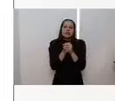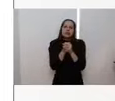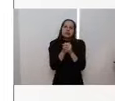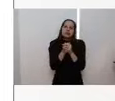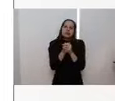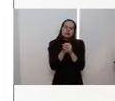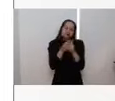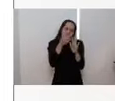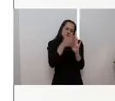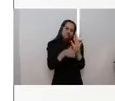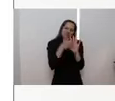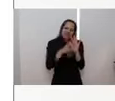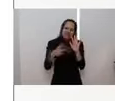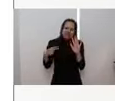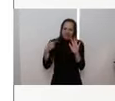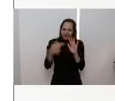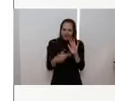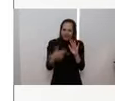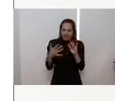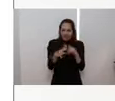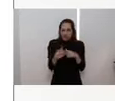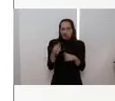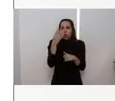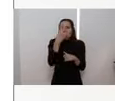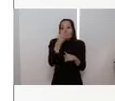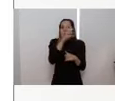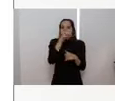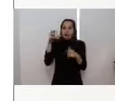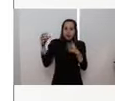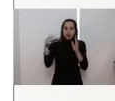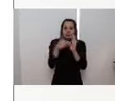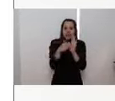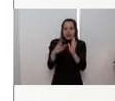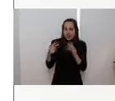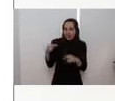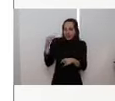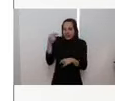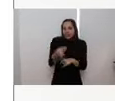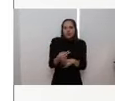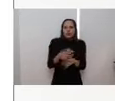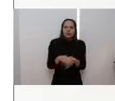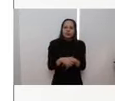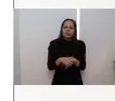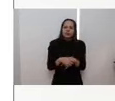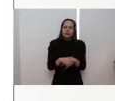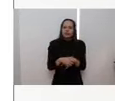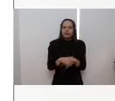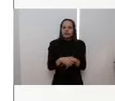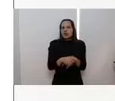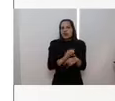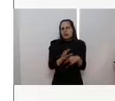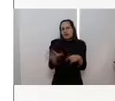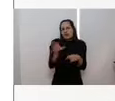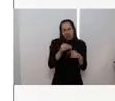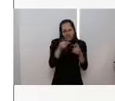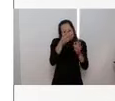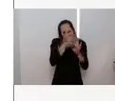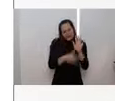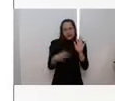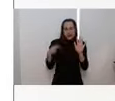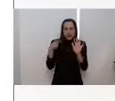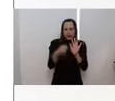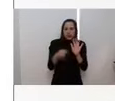aproximadamente 400.000 historias clínicas clic a historia clínica o la suma de todas estas nos da